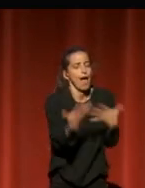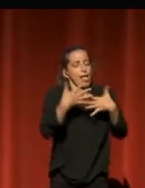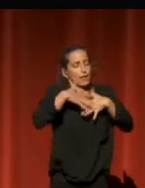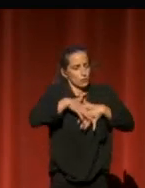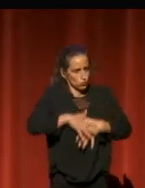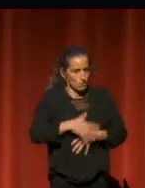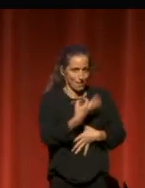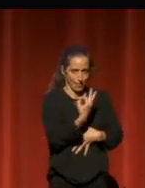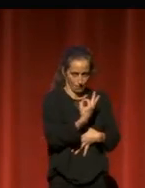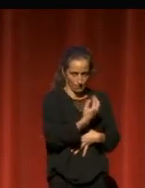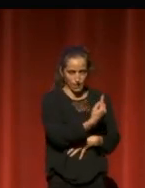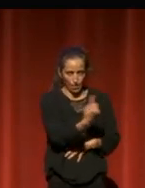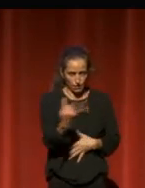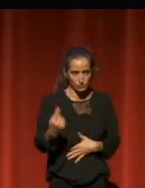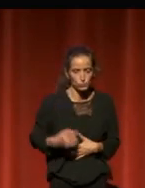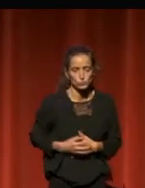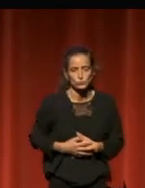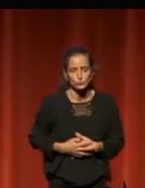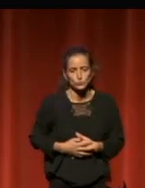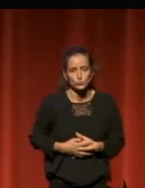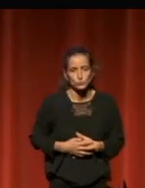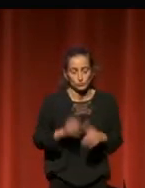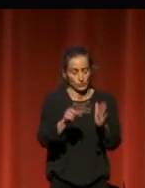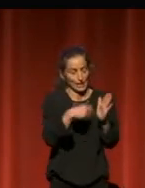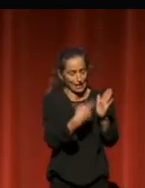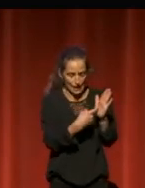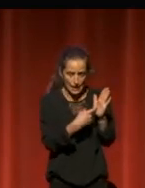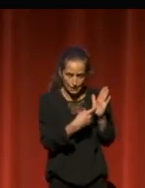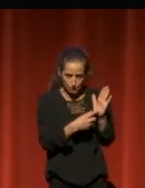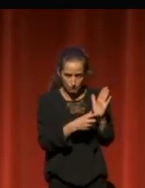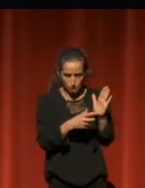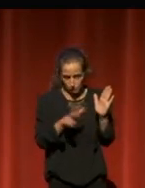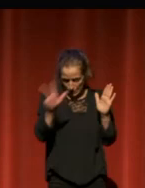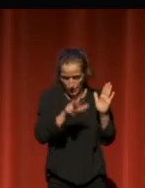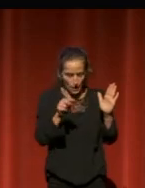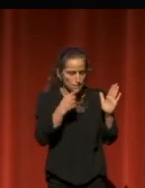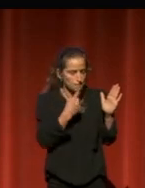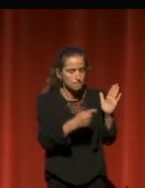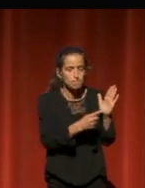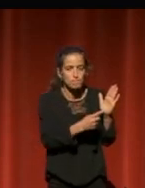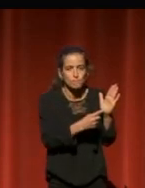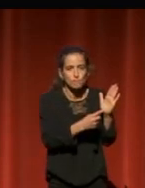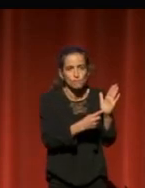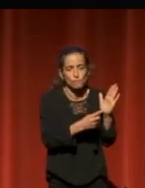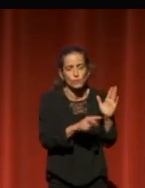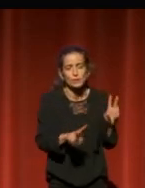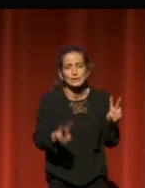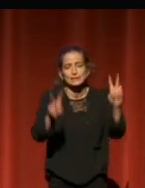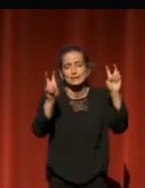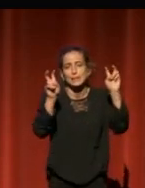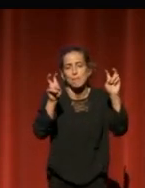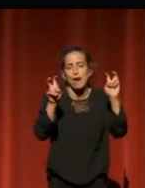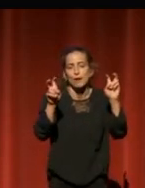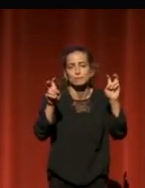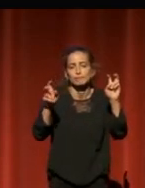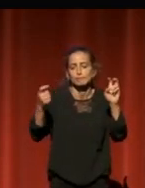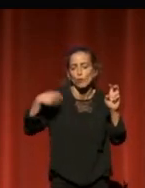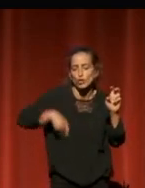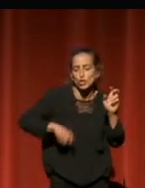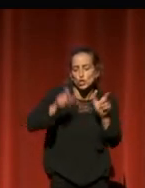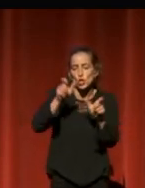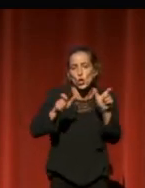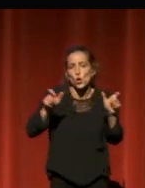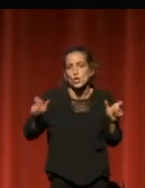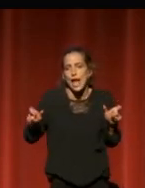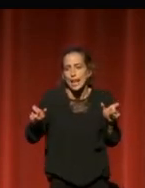incluyan además, además de en la ley estatal, esa reserva profesional para los profesionales que evite